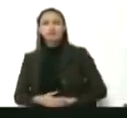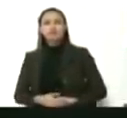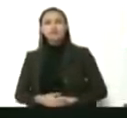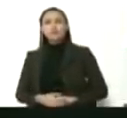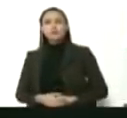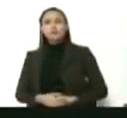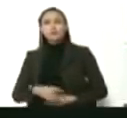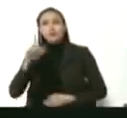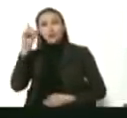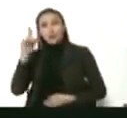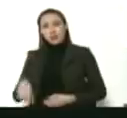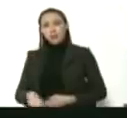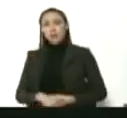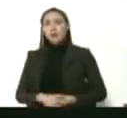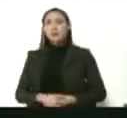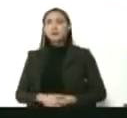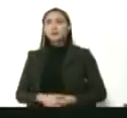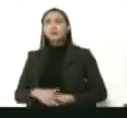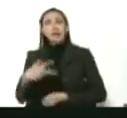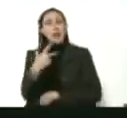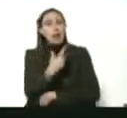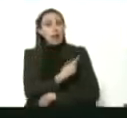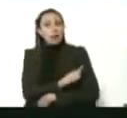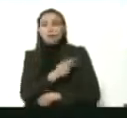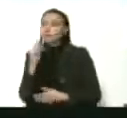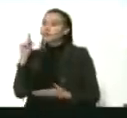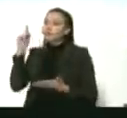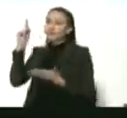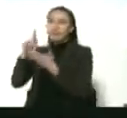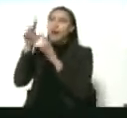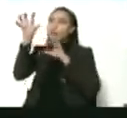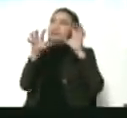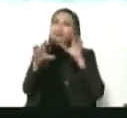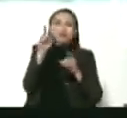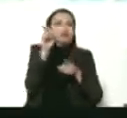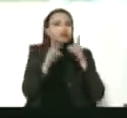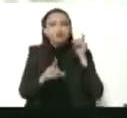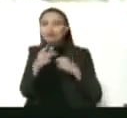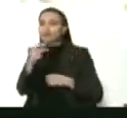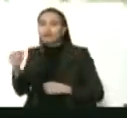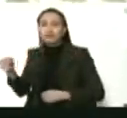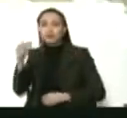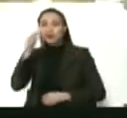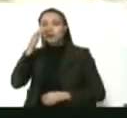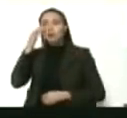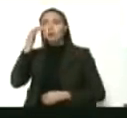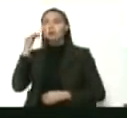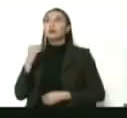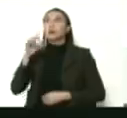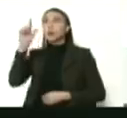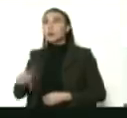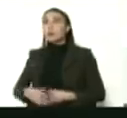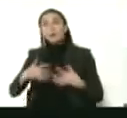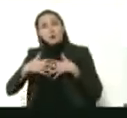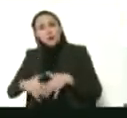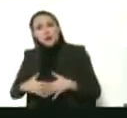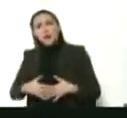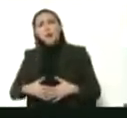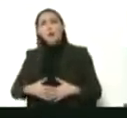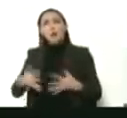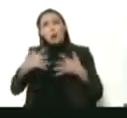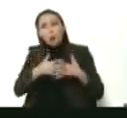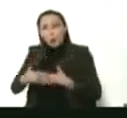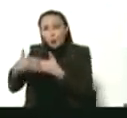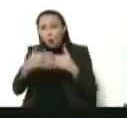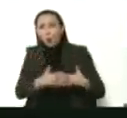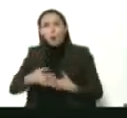Y a pesar de eso, las vacunas no están llegando a los países. Las transnacionales estadounidenses y europeas